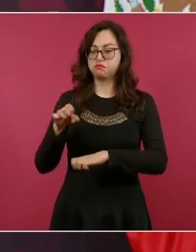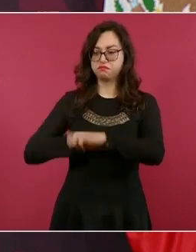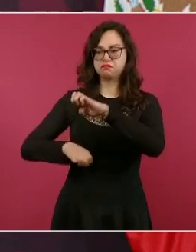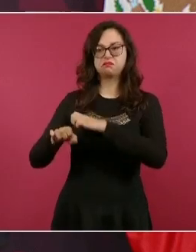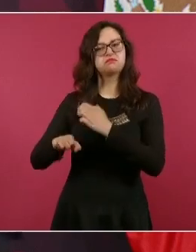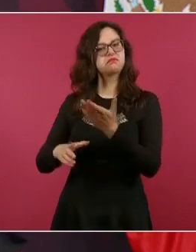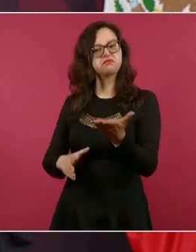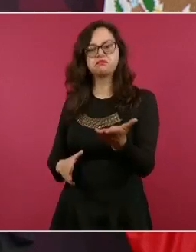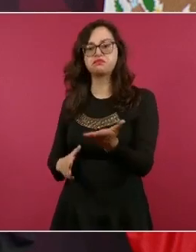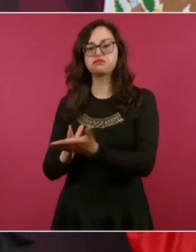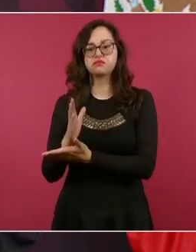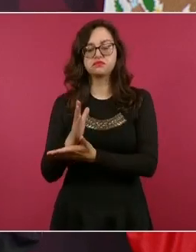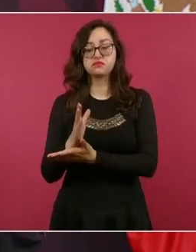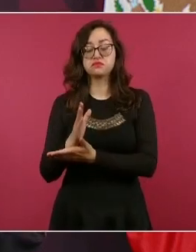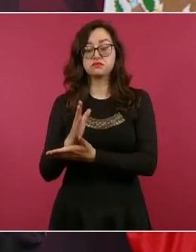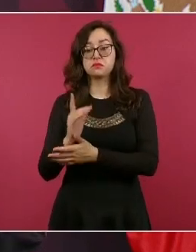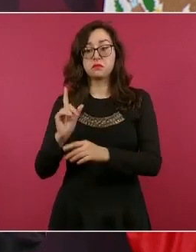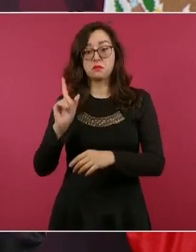a la embajada,